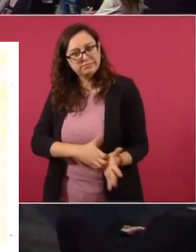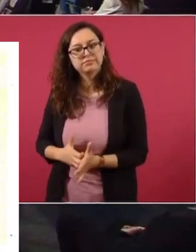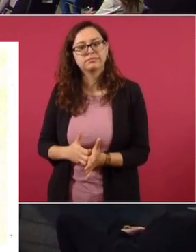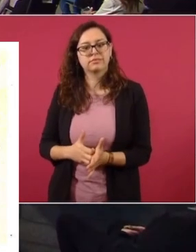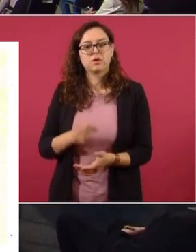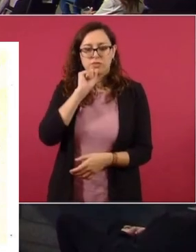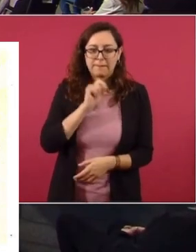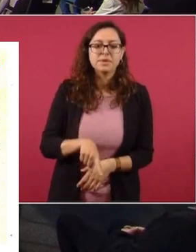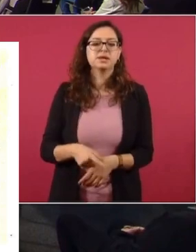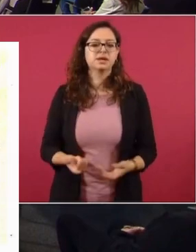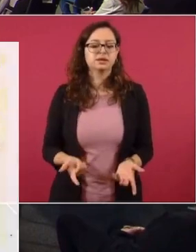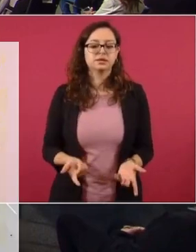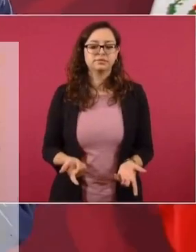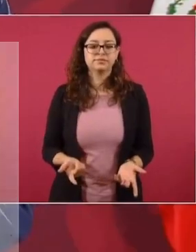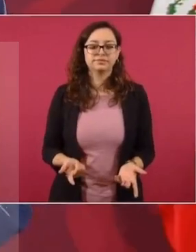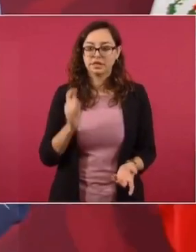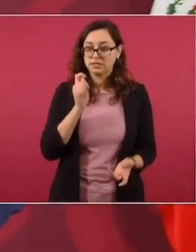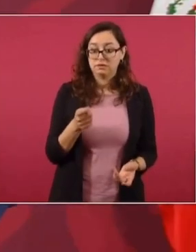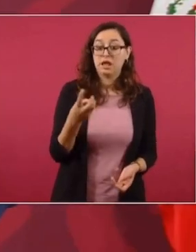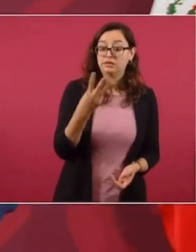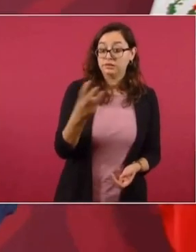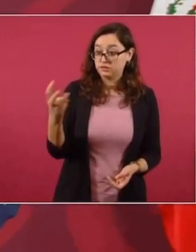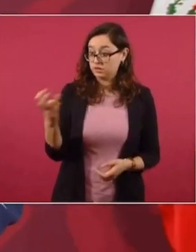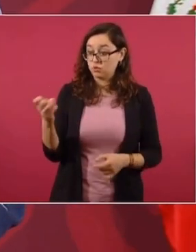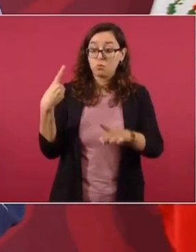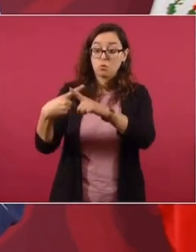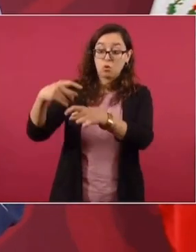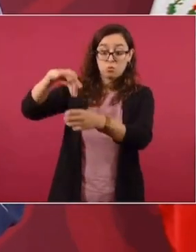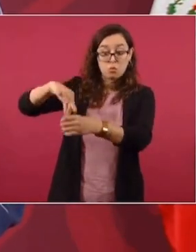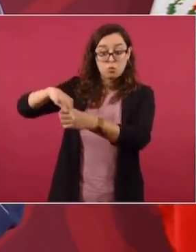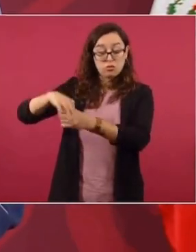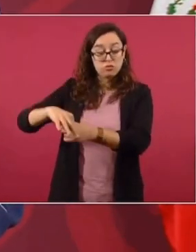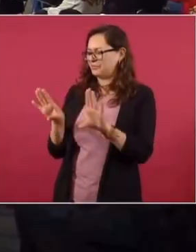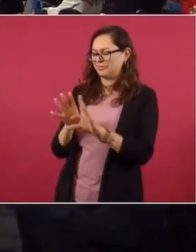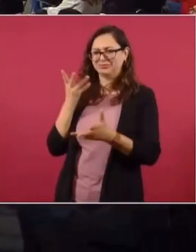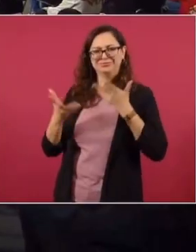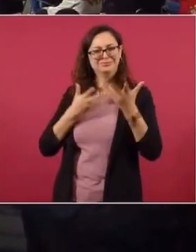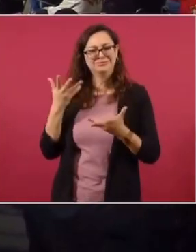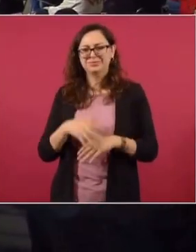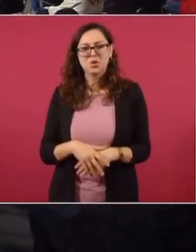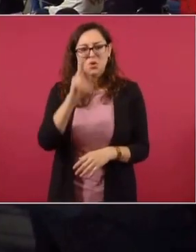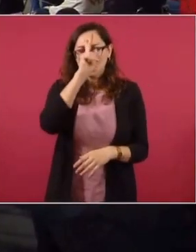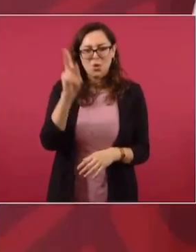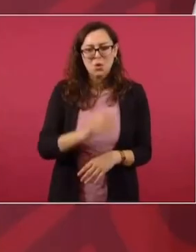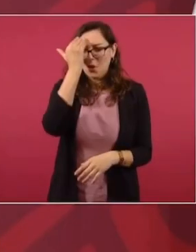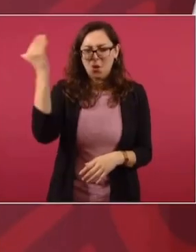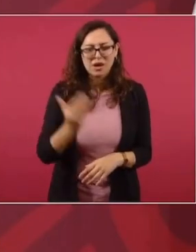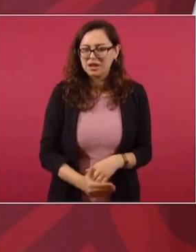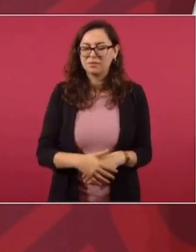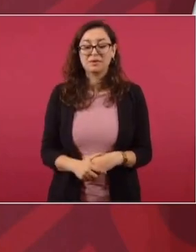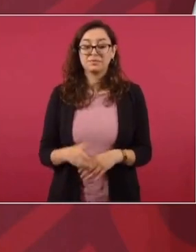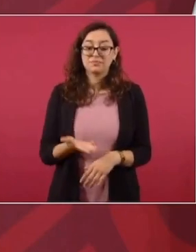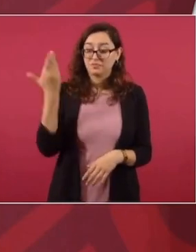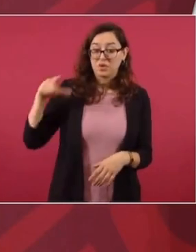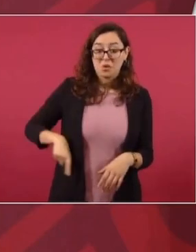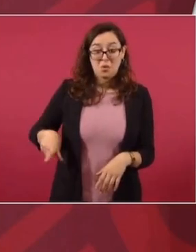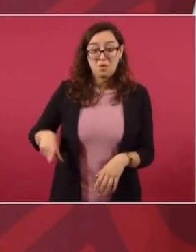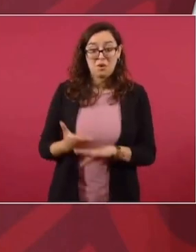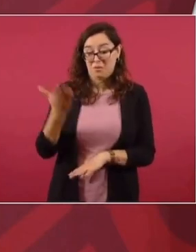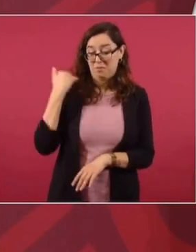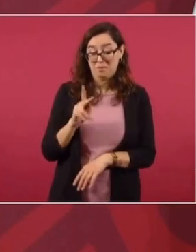lo que se logra, que los que lleguen tengan el voto. Todavía en el gobierno anterior les daban